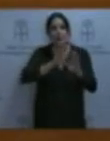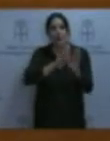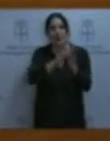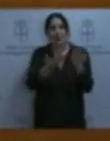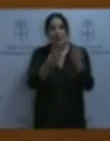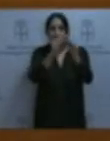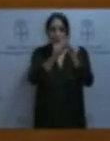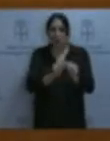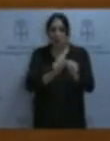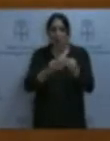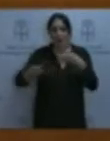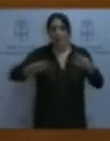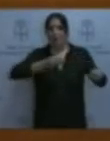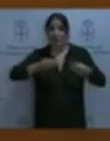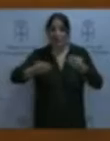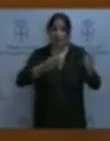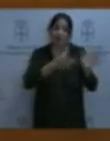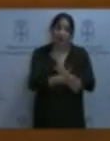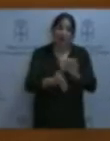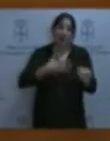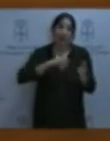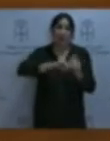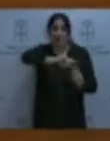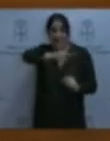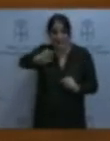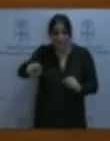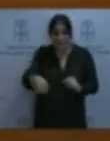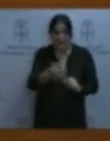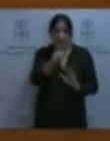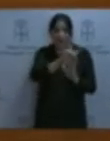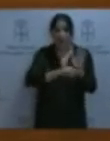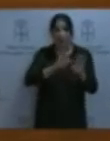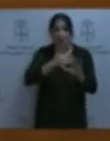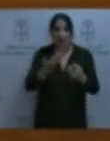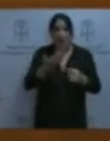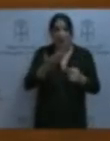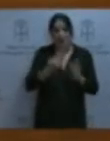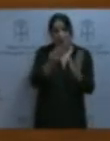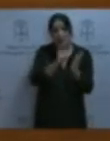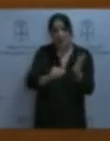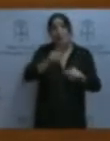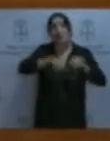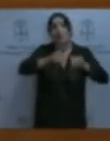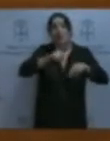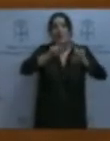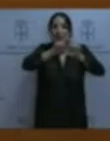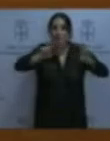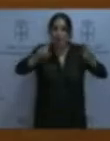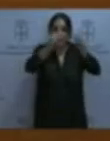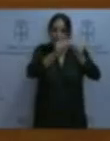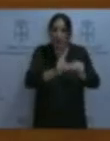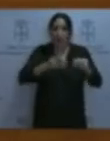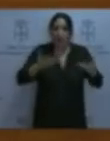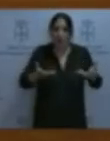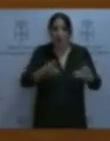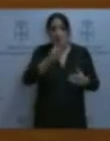ha propiciado no solo la aplicación de diferentes metodologías y criterios de inclusión en función de la empresa encargada de redactarlos, sino que a